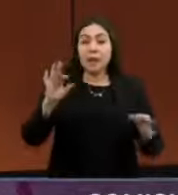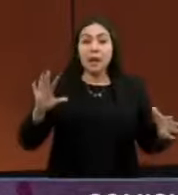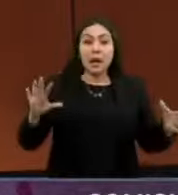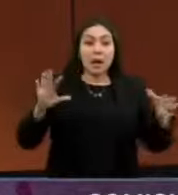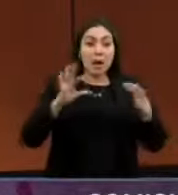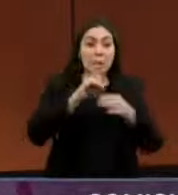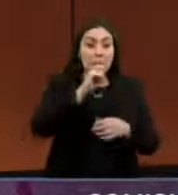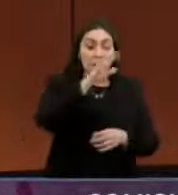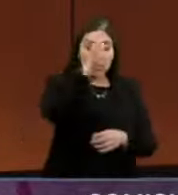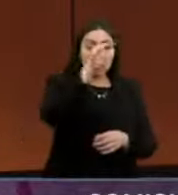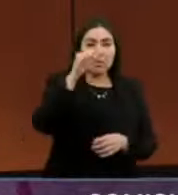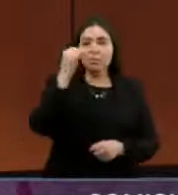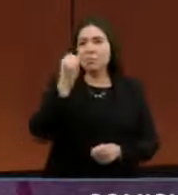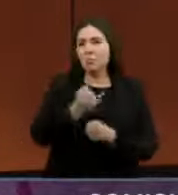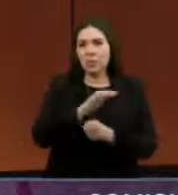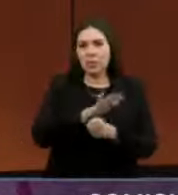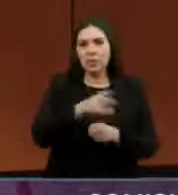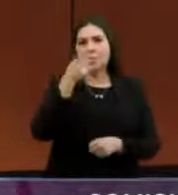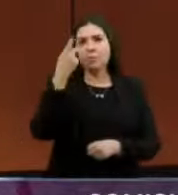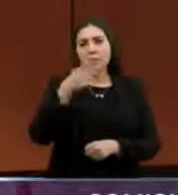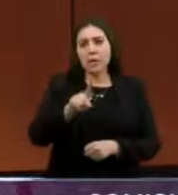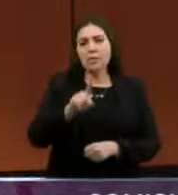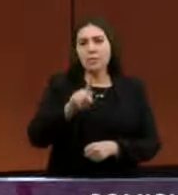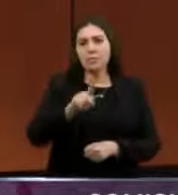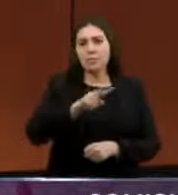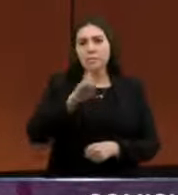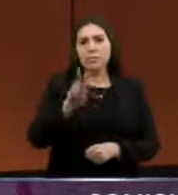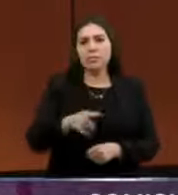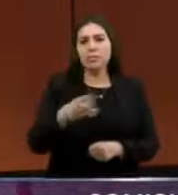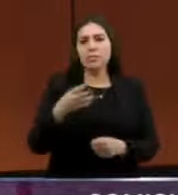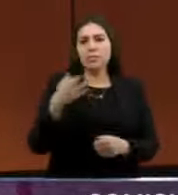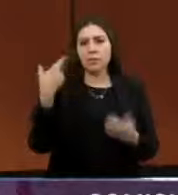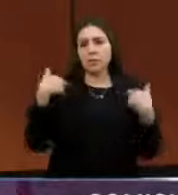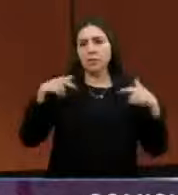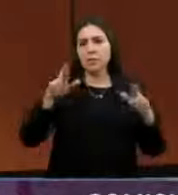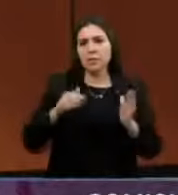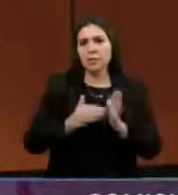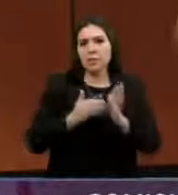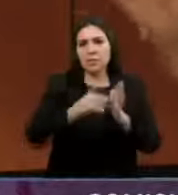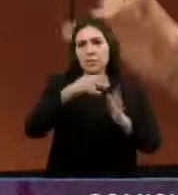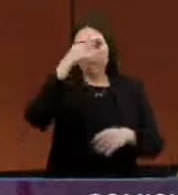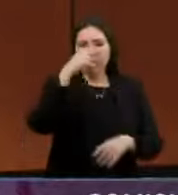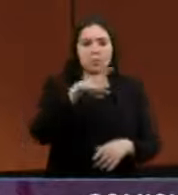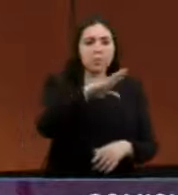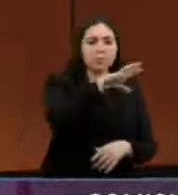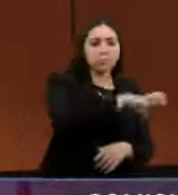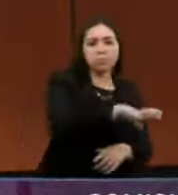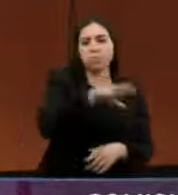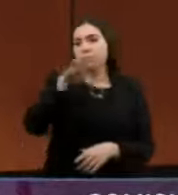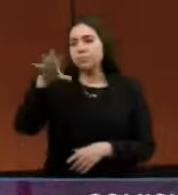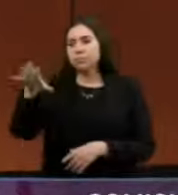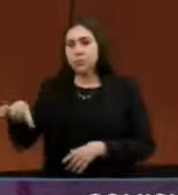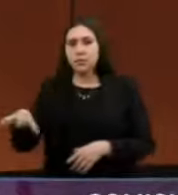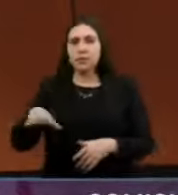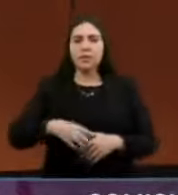es cierto que representan a millones de mexicanos unas y otras